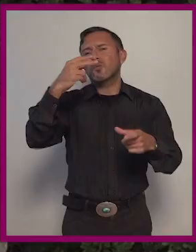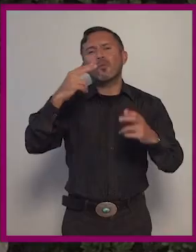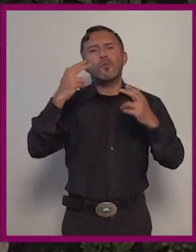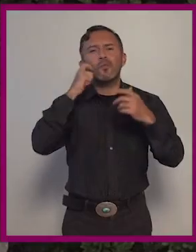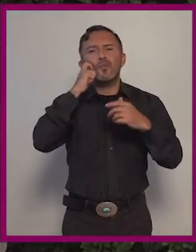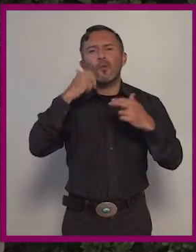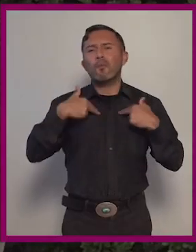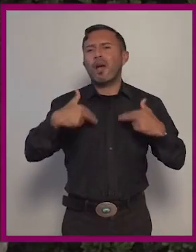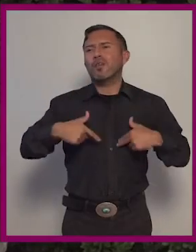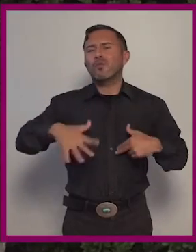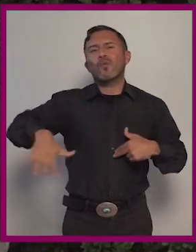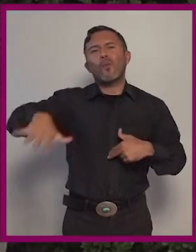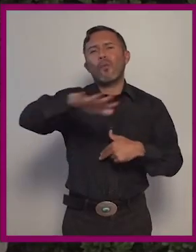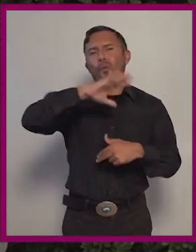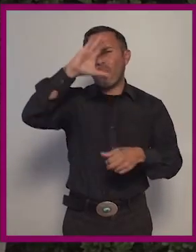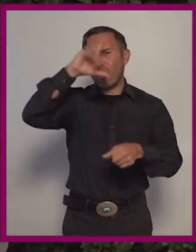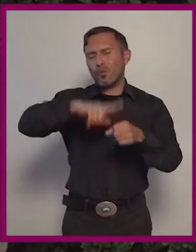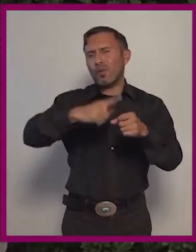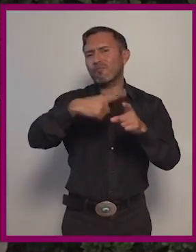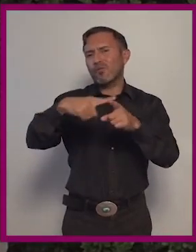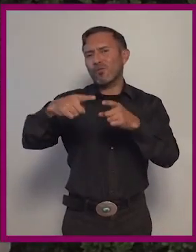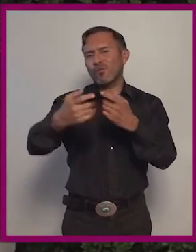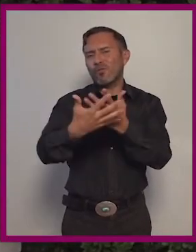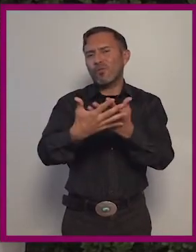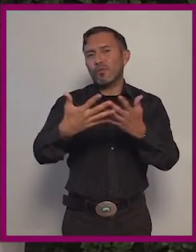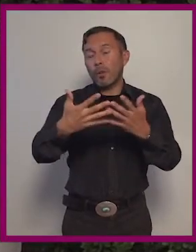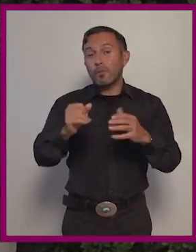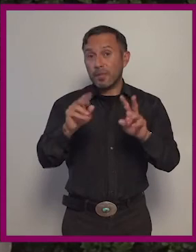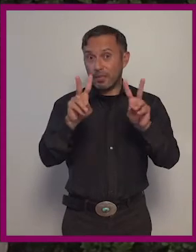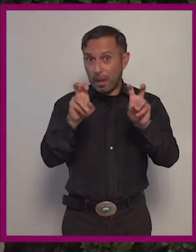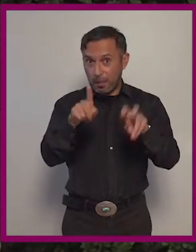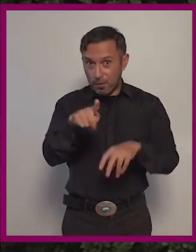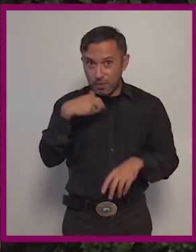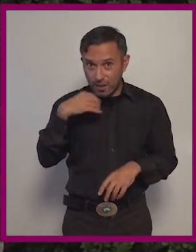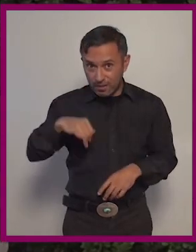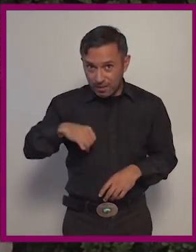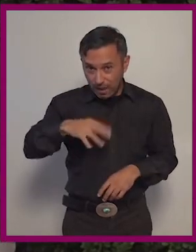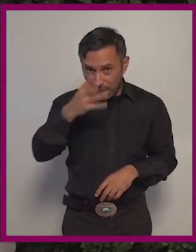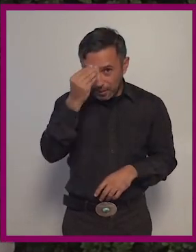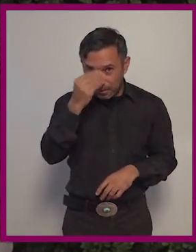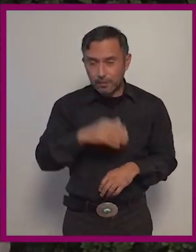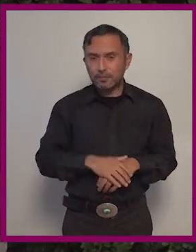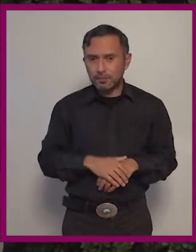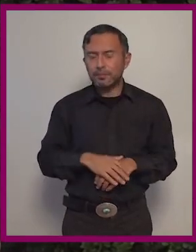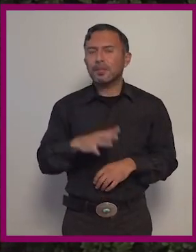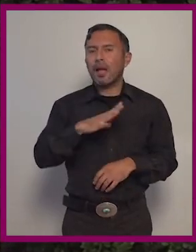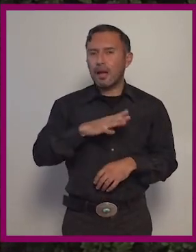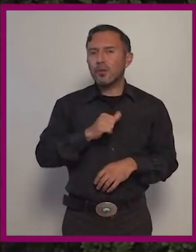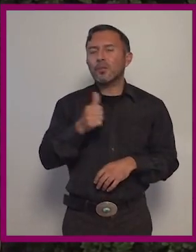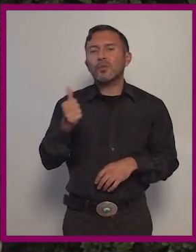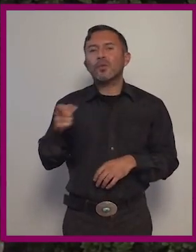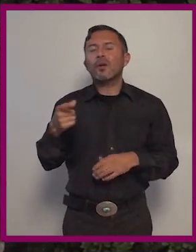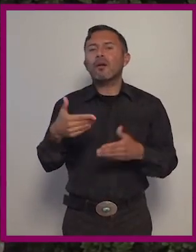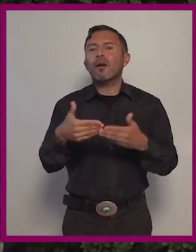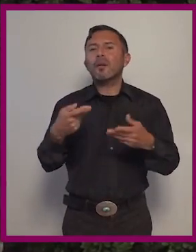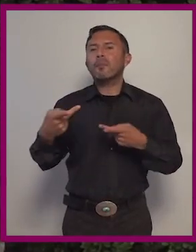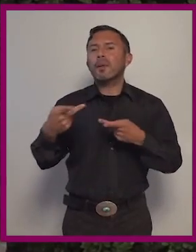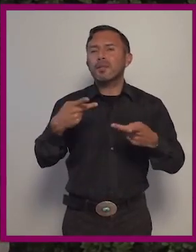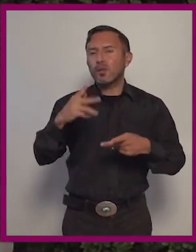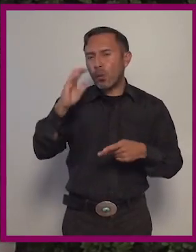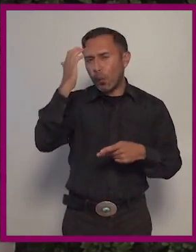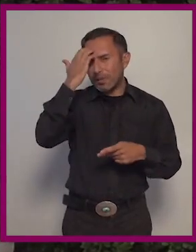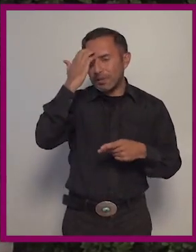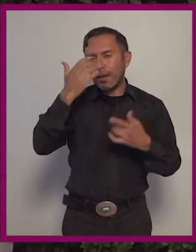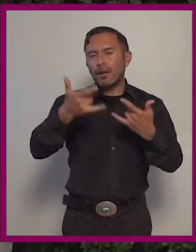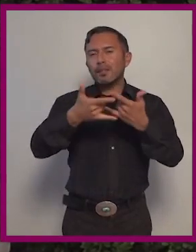humanidad. Si les interesó este tema, les interesará también el que prepararon en Conciencia Histórica,